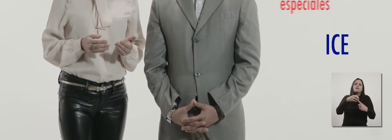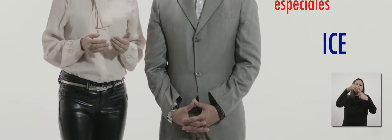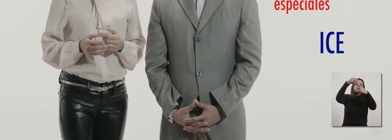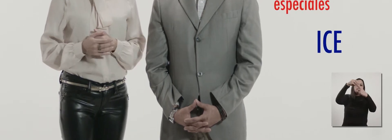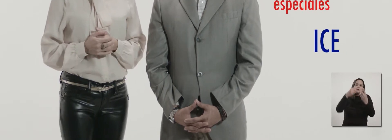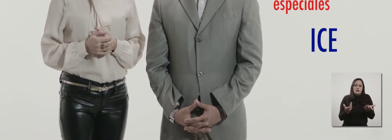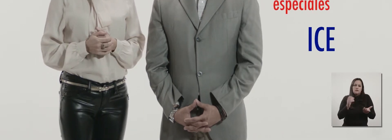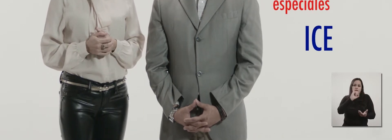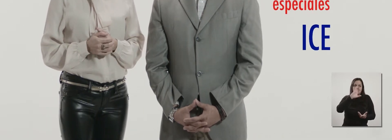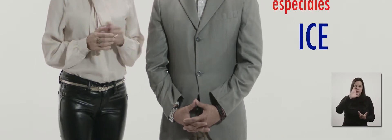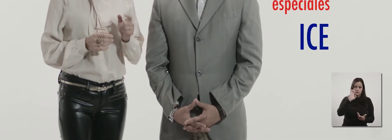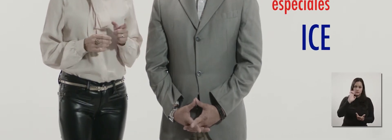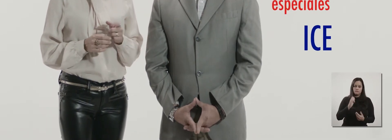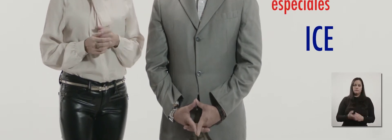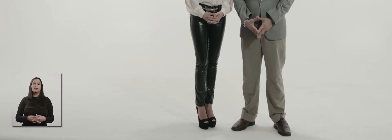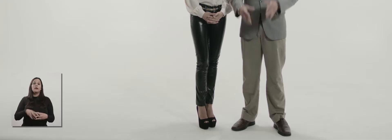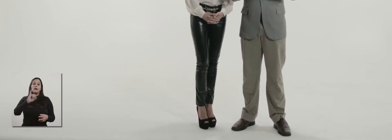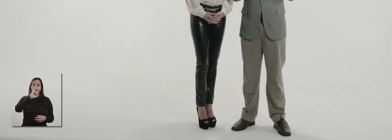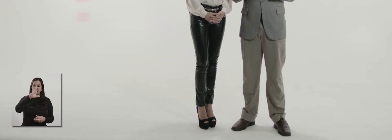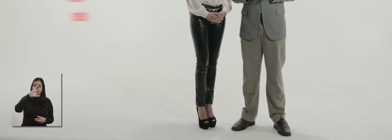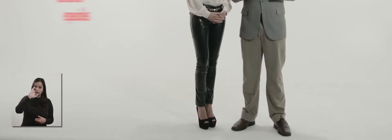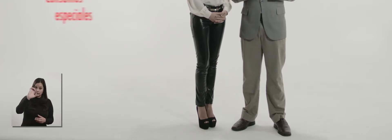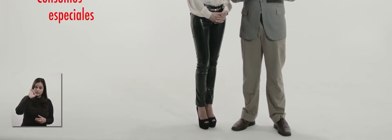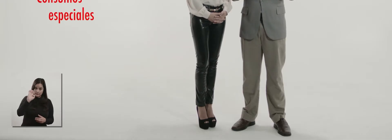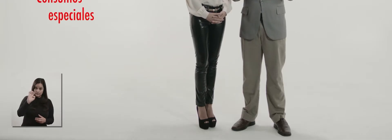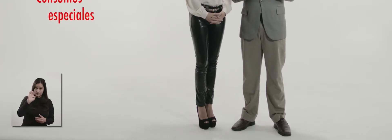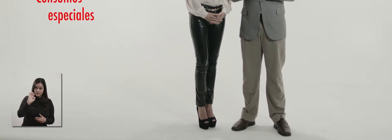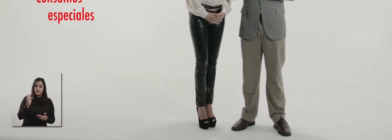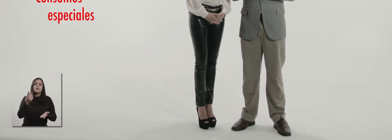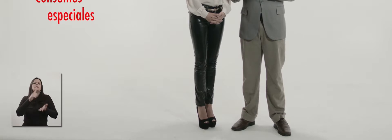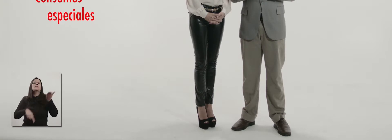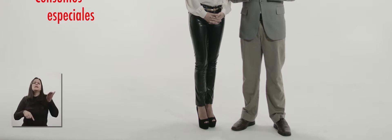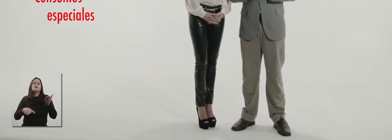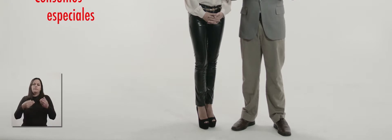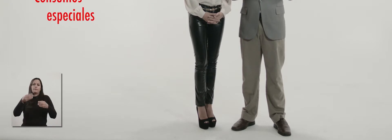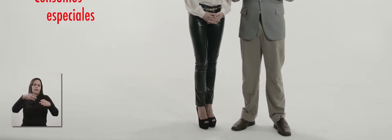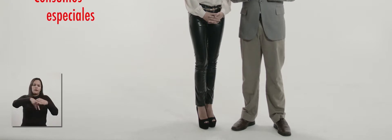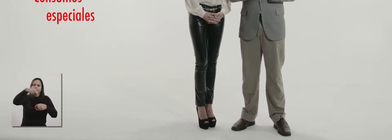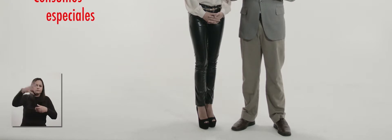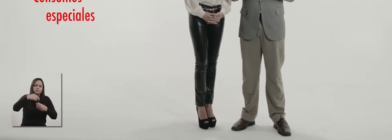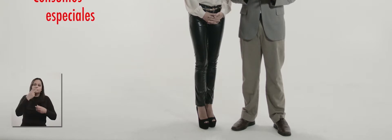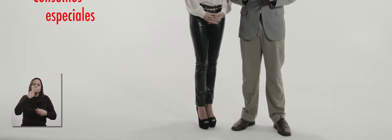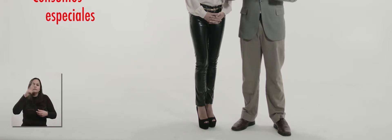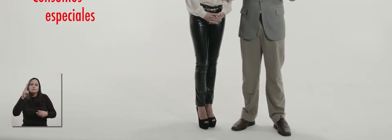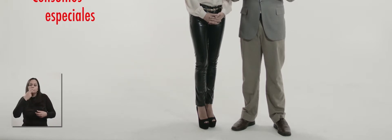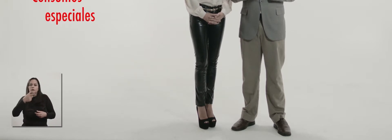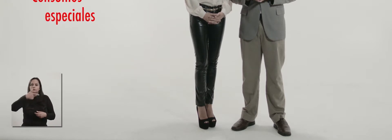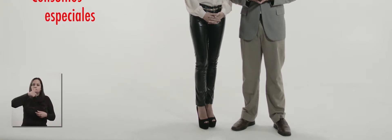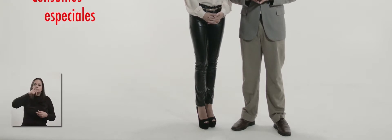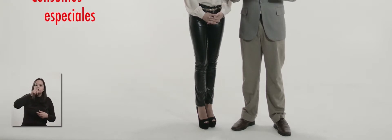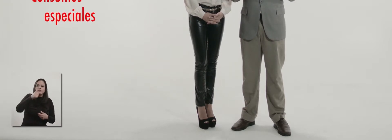aplica a los consumos especiales o ICE. El impuesto a los consumos especiales grada la producción e importación de cigarrillos,